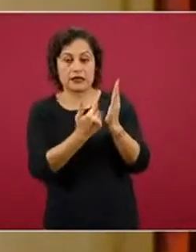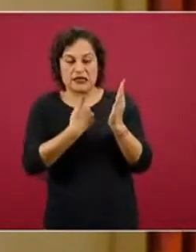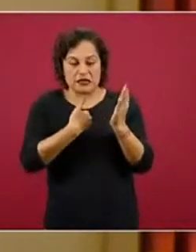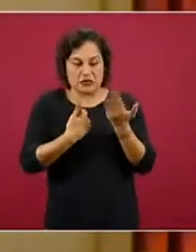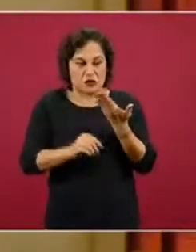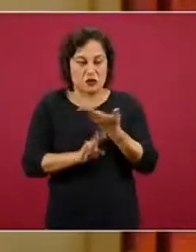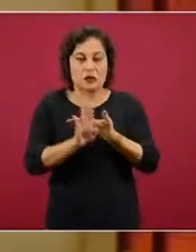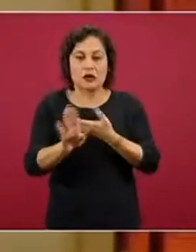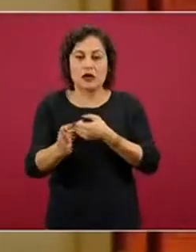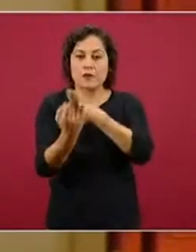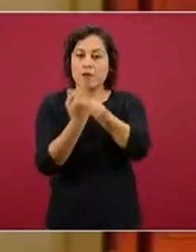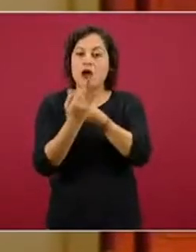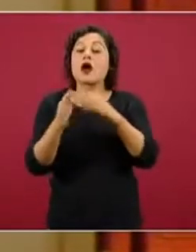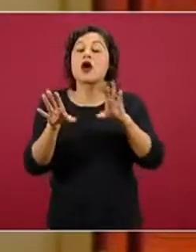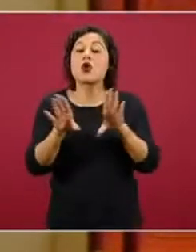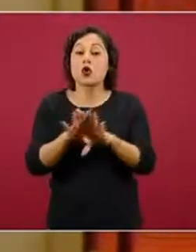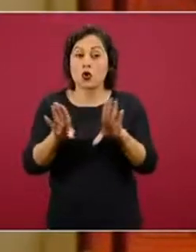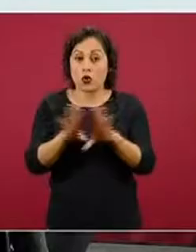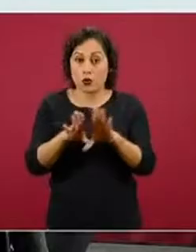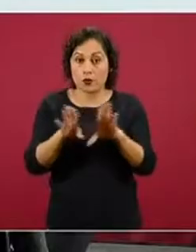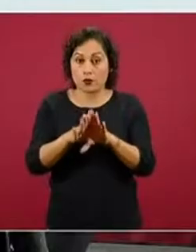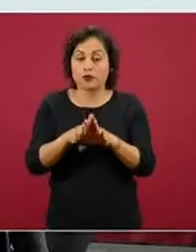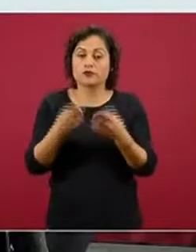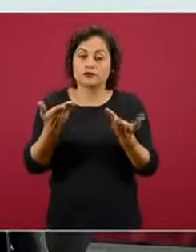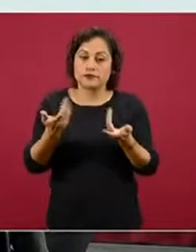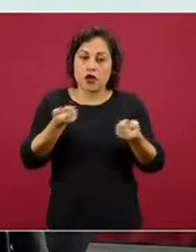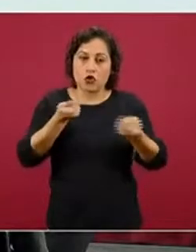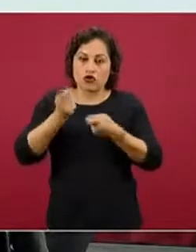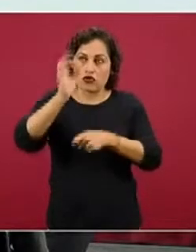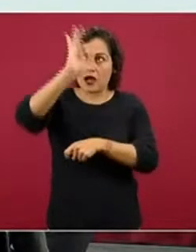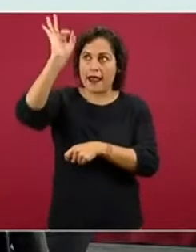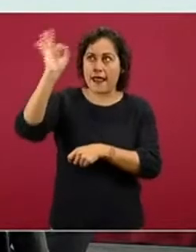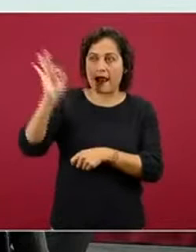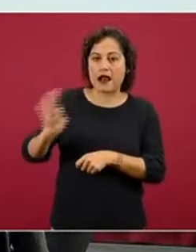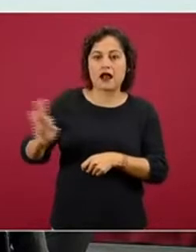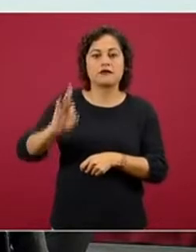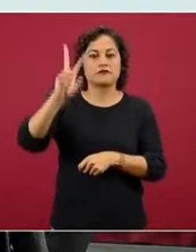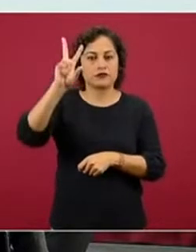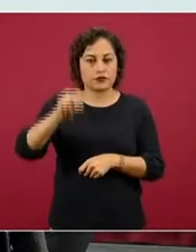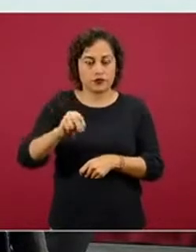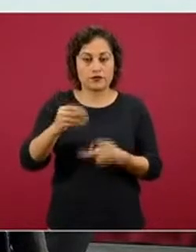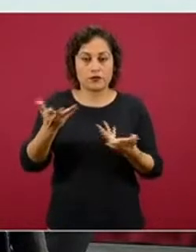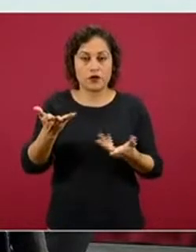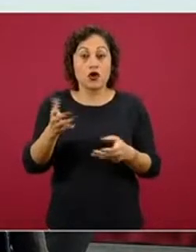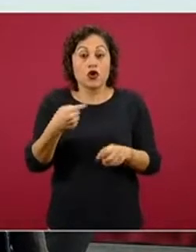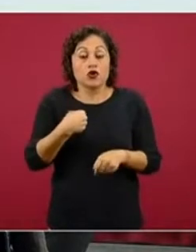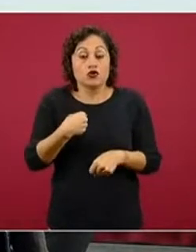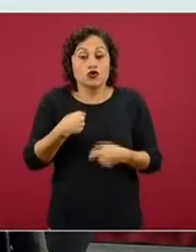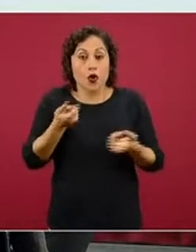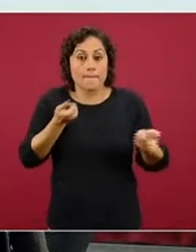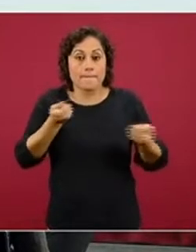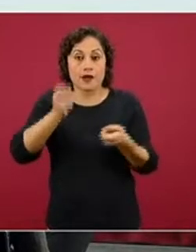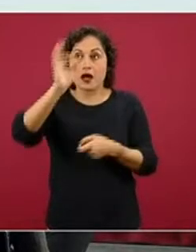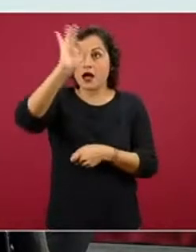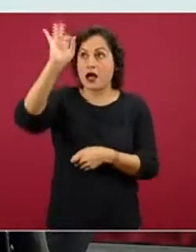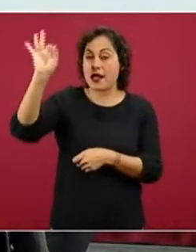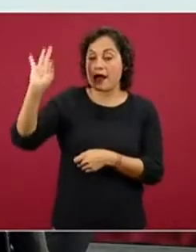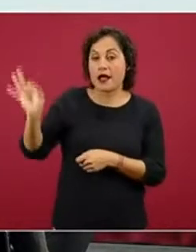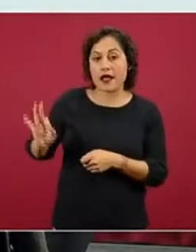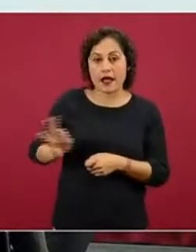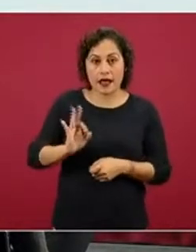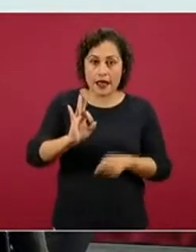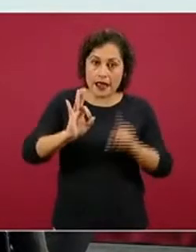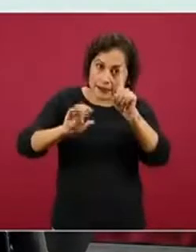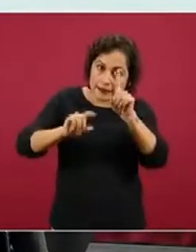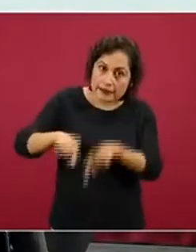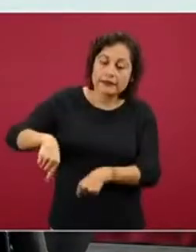con el control del vector. ¿Qué puedo yo hacer para controlar o para disminuir la